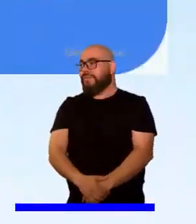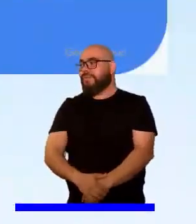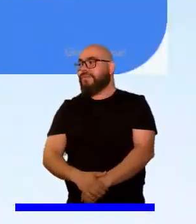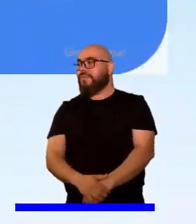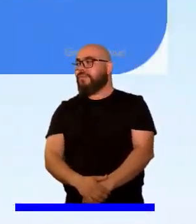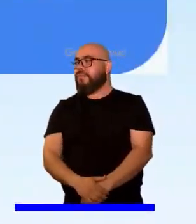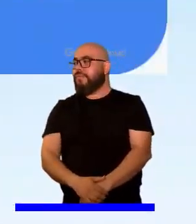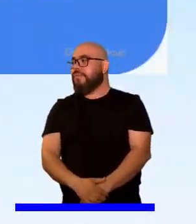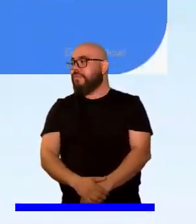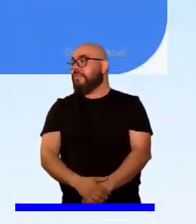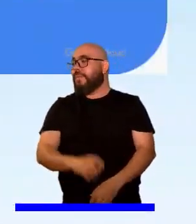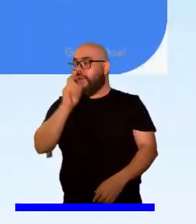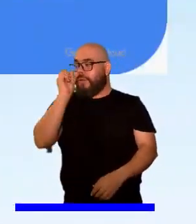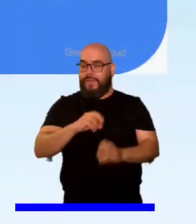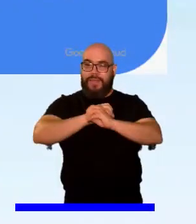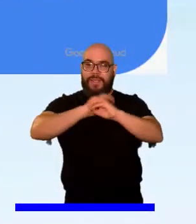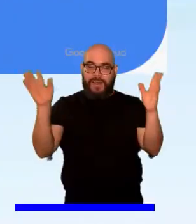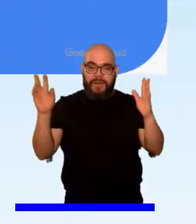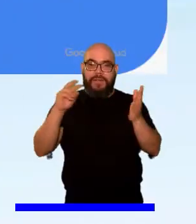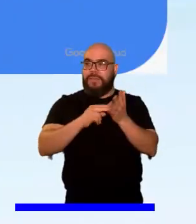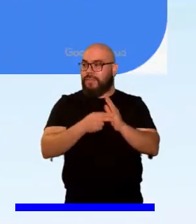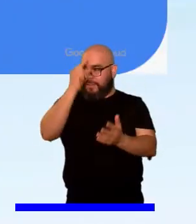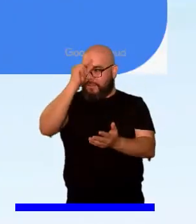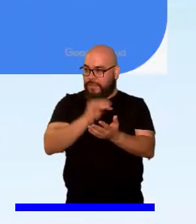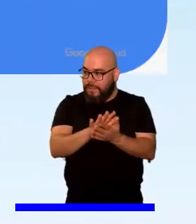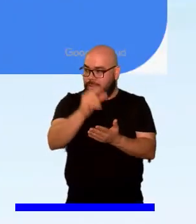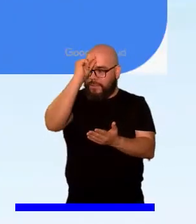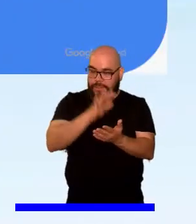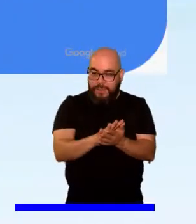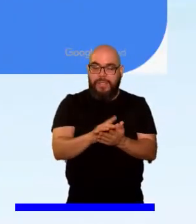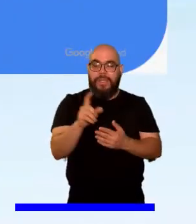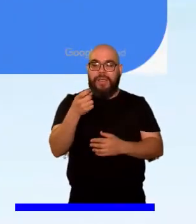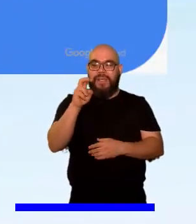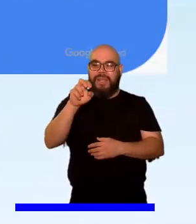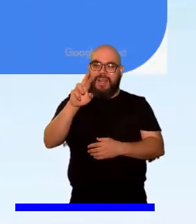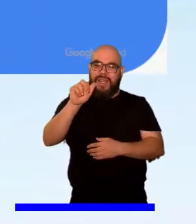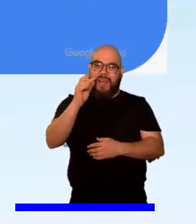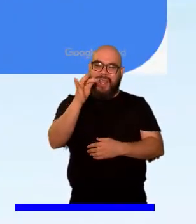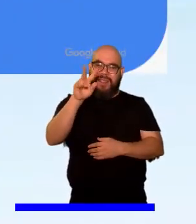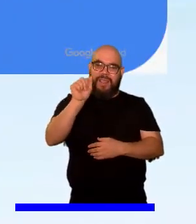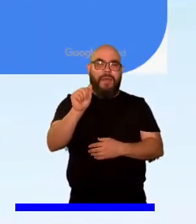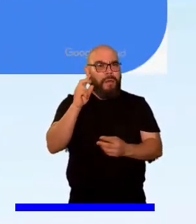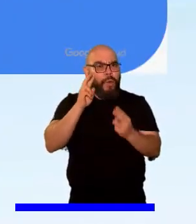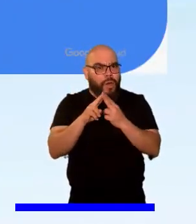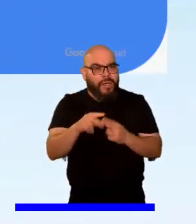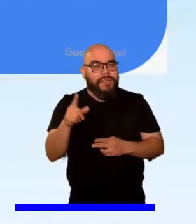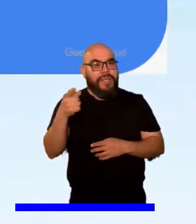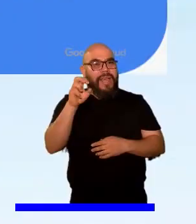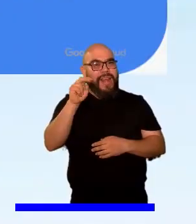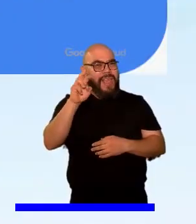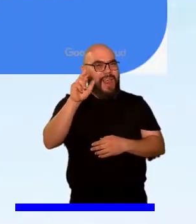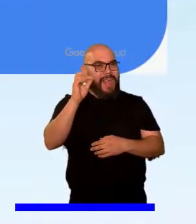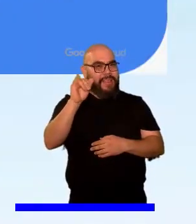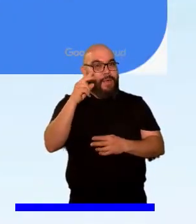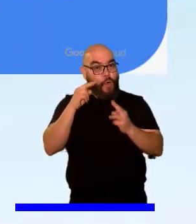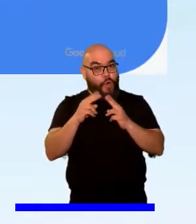Pero para eso hay que definirla, ¿sí? Porque he hablado de IA generativa, IA generativa. Todos ustedes seguramente, si están acá, es porque les gusta el